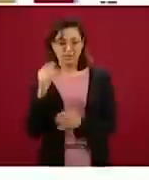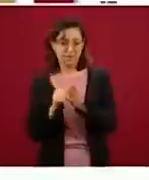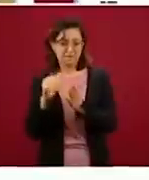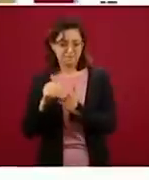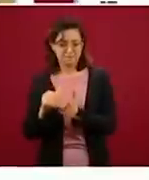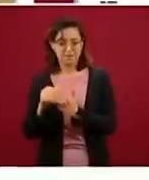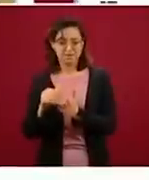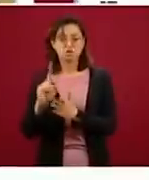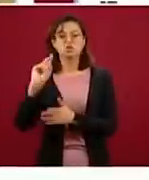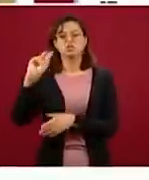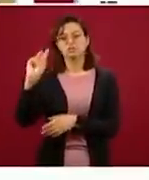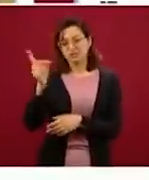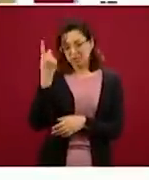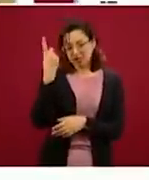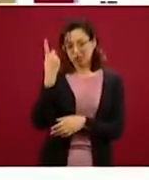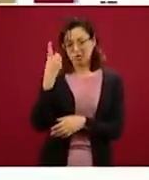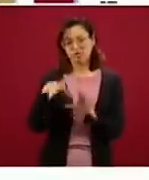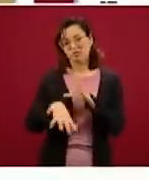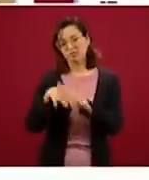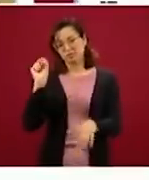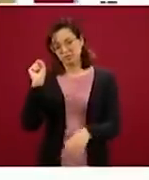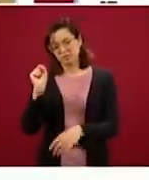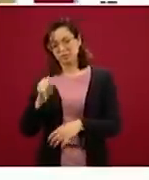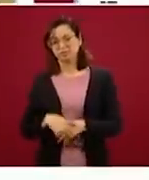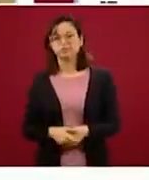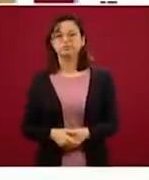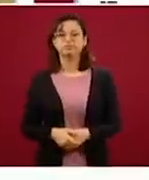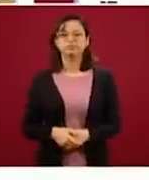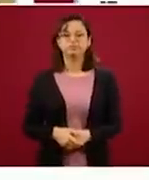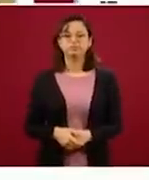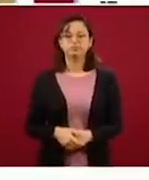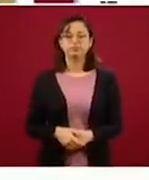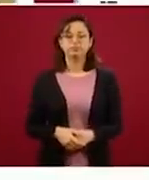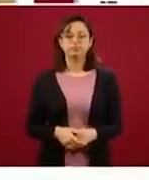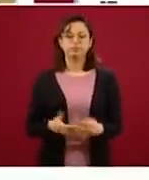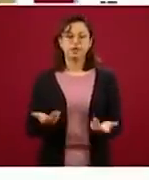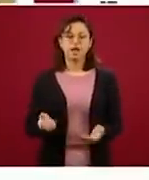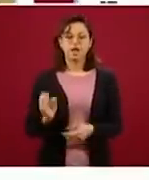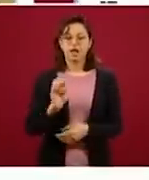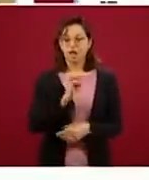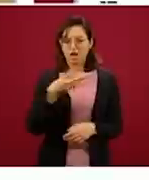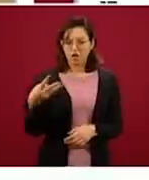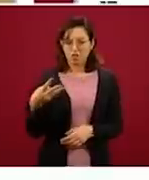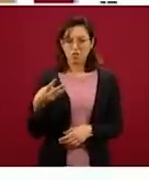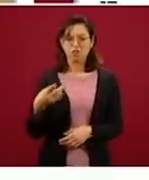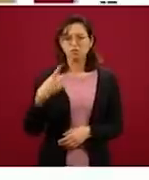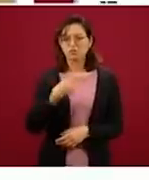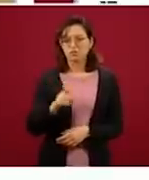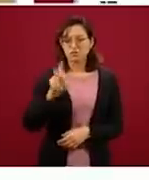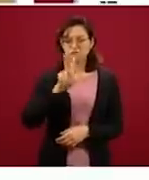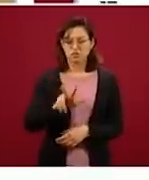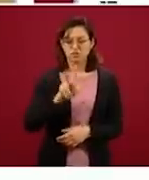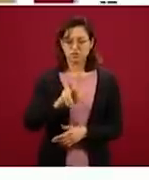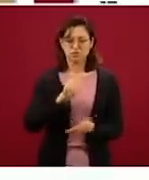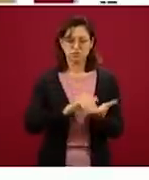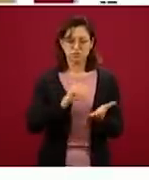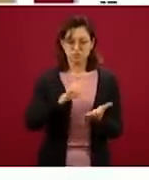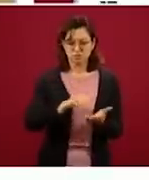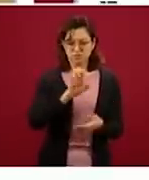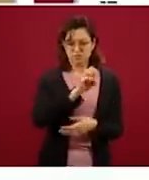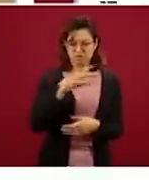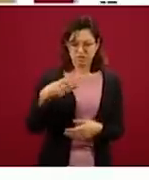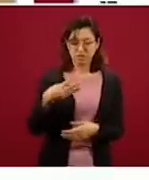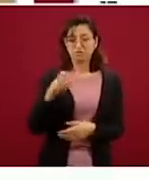2,333 millones de dólares en retiros. Las cantidades en euros son cantidades más reducidas, son 118 millones de euros